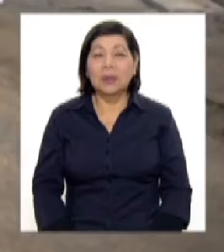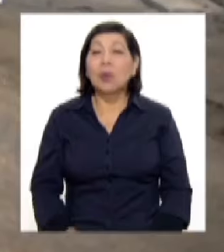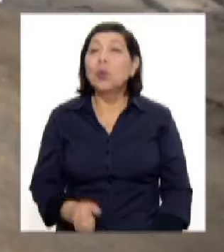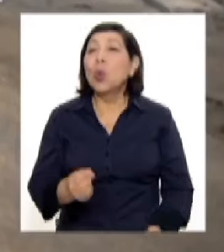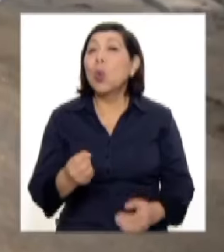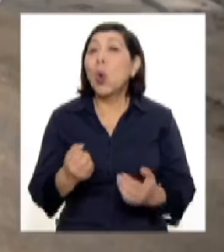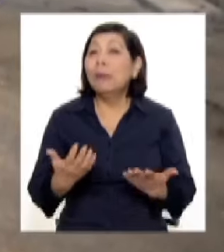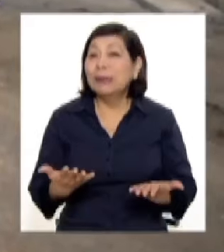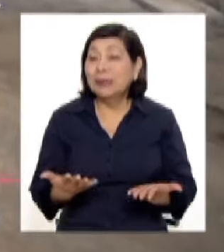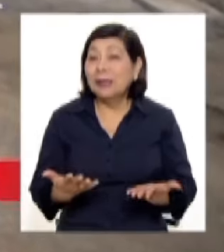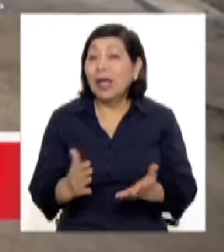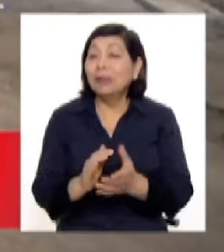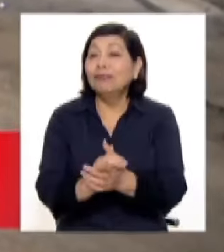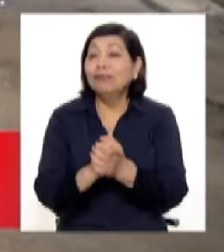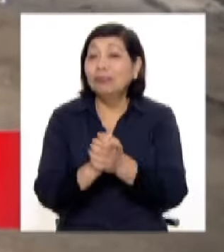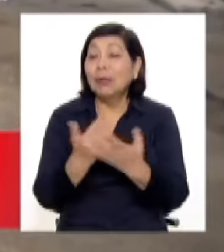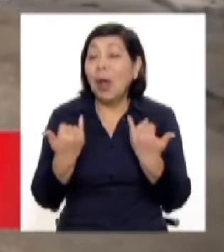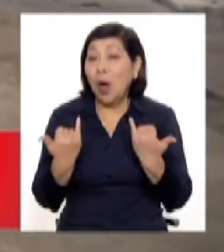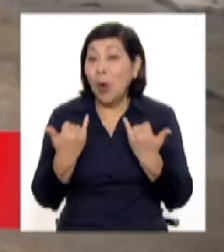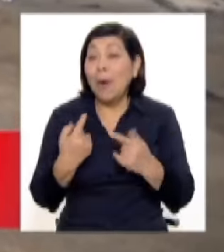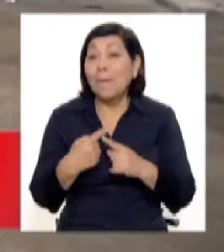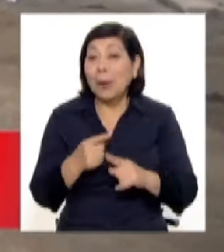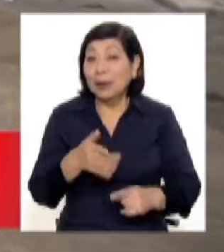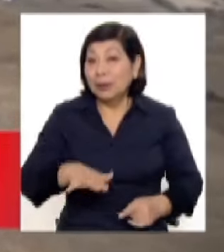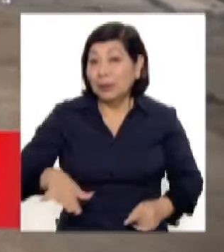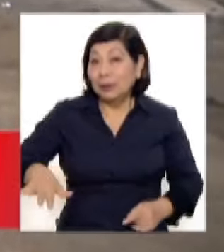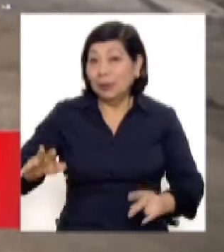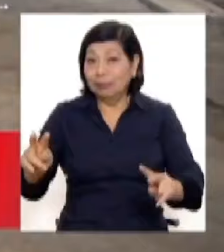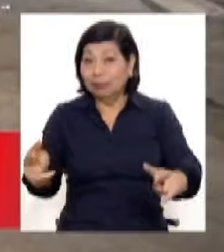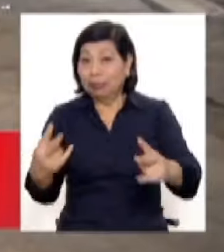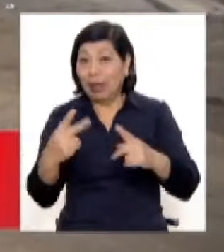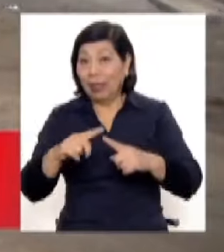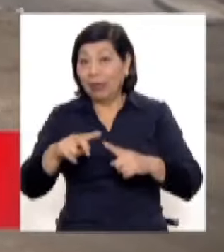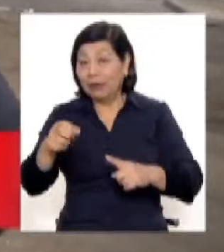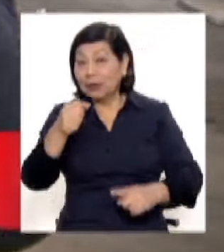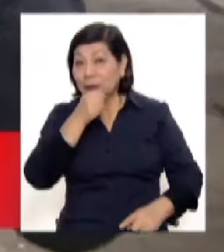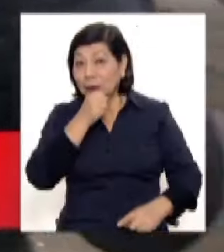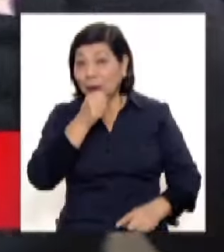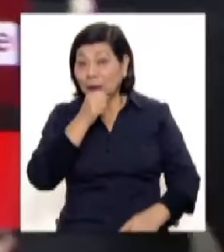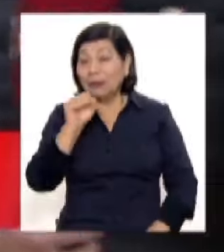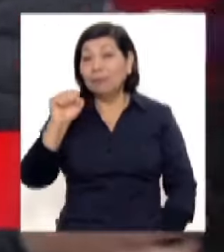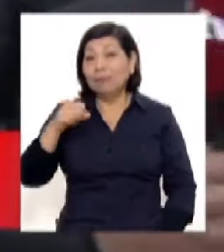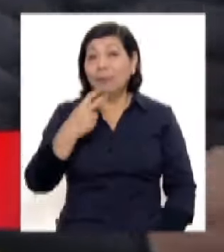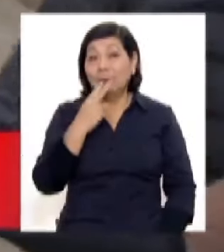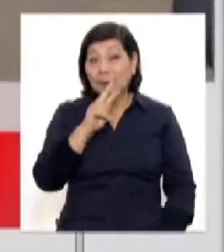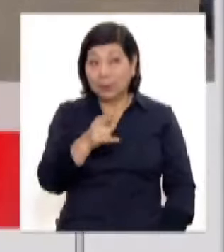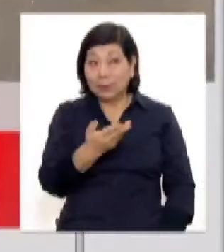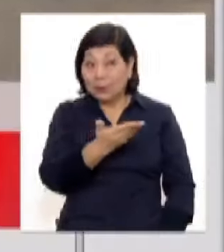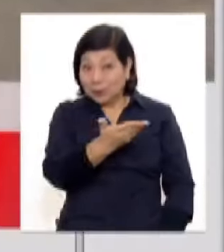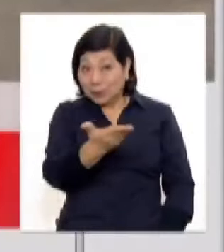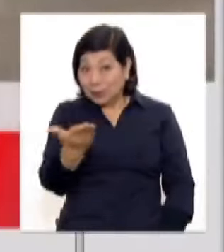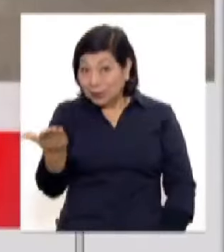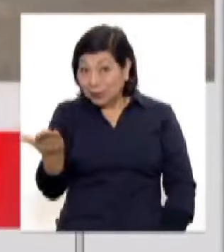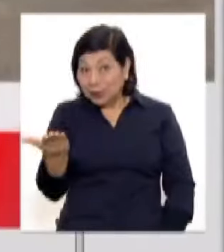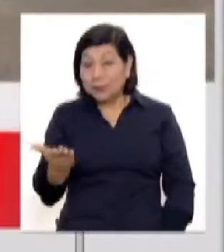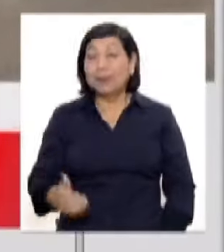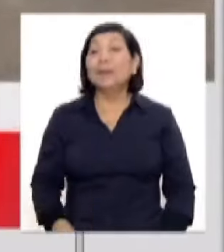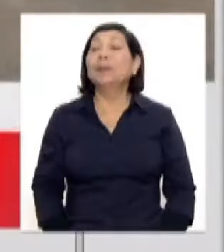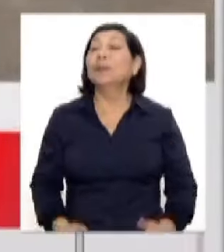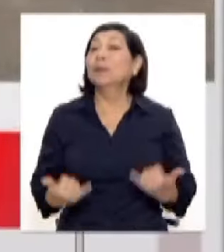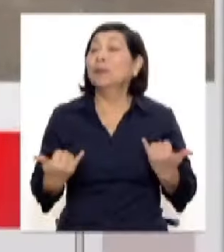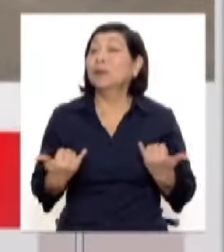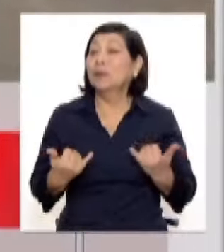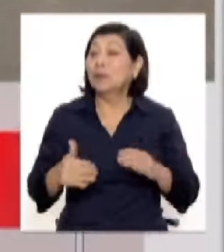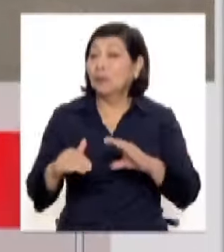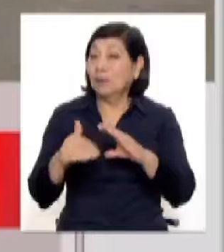¿Cómo están, compañeras? El saludo a esta hora del día para ustedes y los televidentes de TV Perú Noticias. Efectivamente, como se ha podido conocer a través de